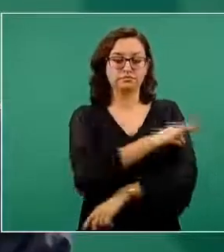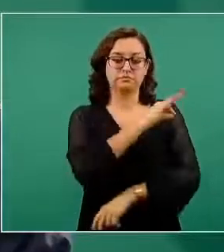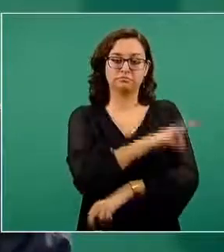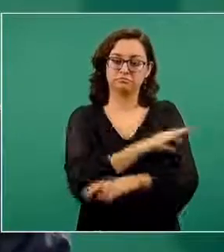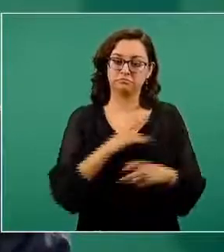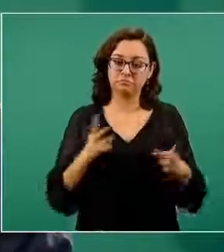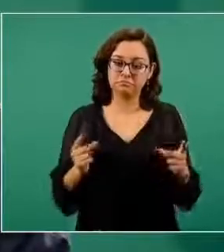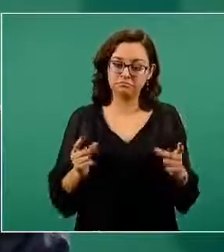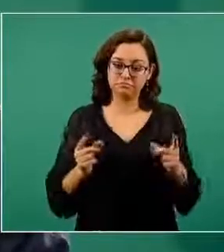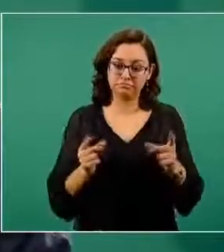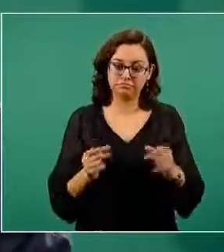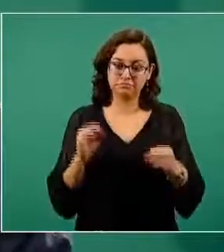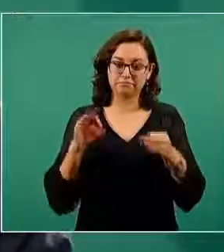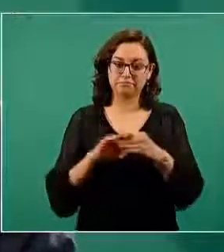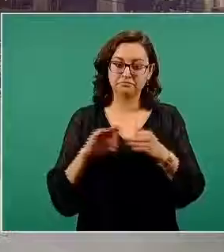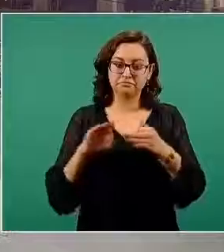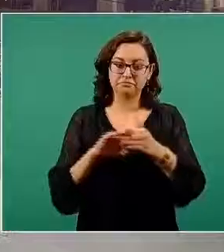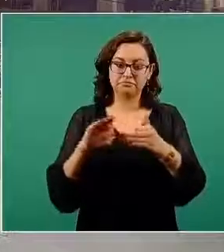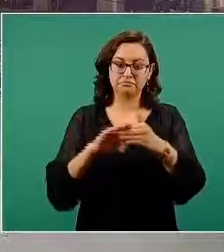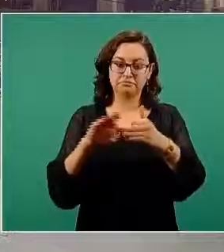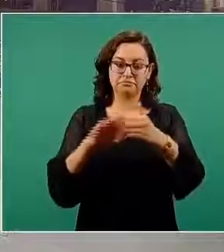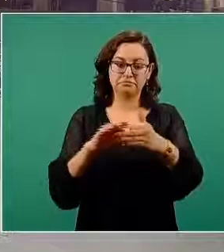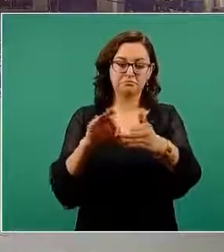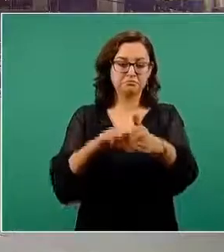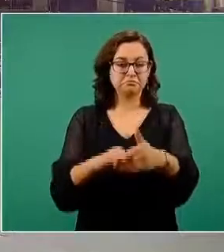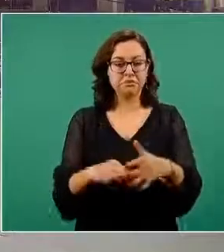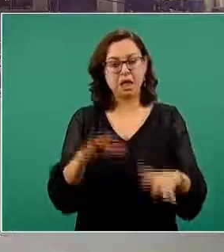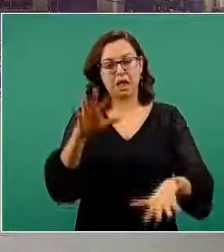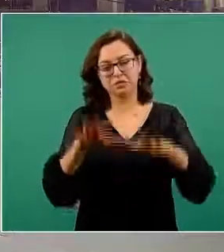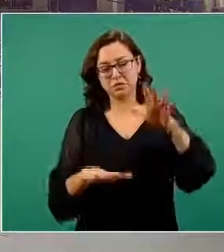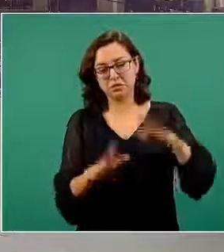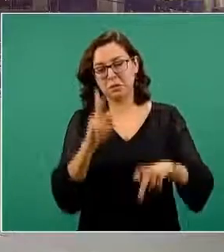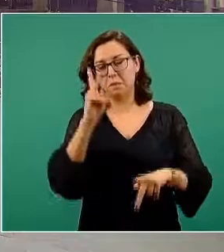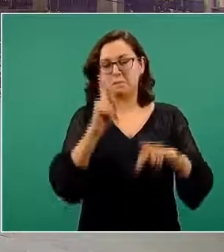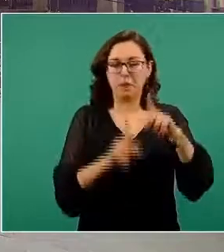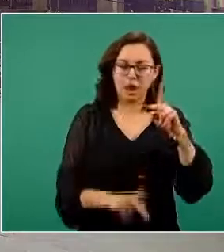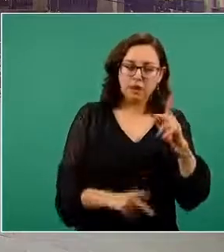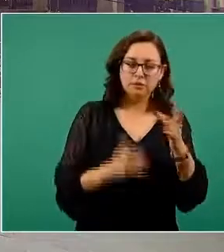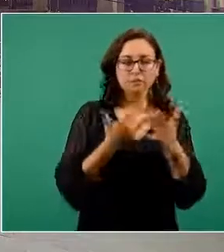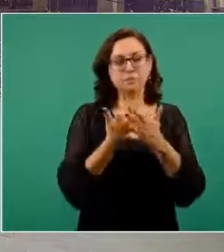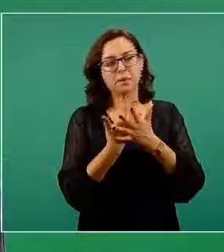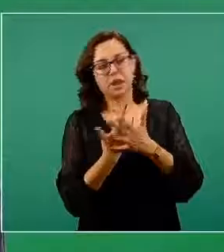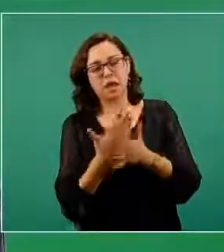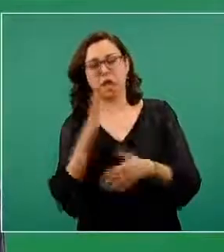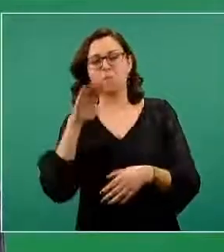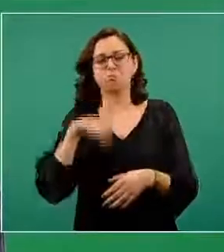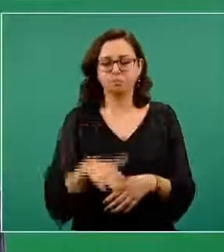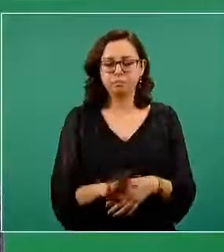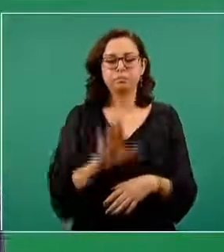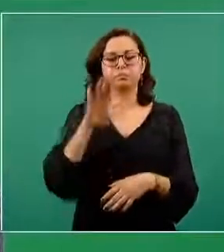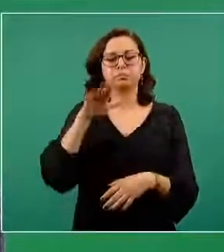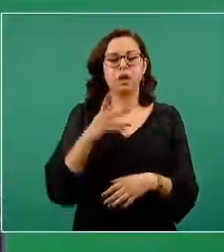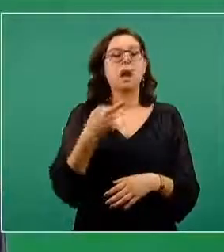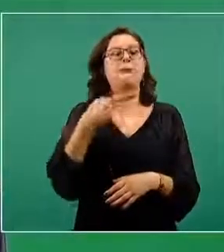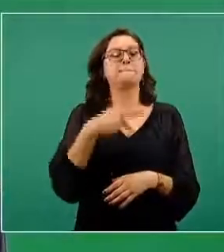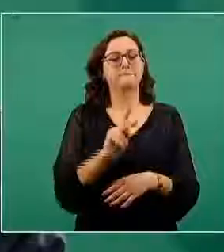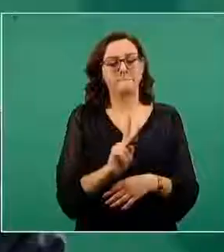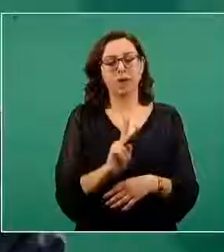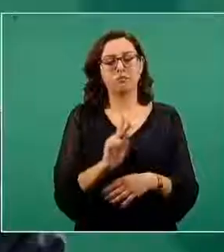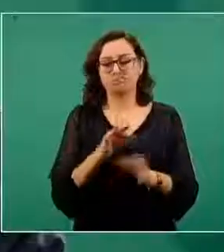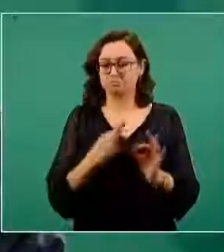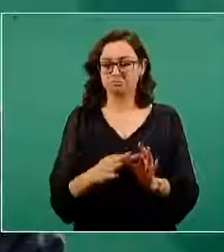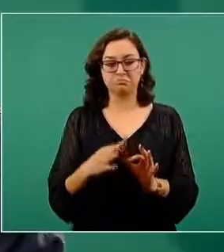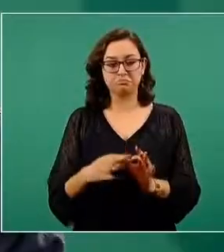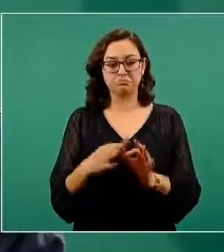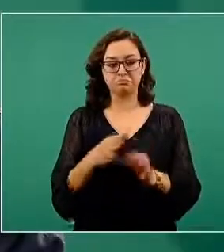de vacunación ininterrumpido, de repente con subidas y bajadas en la velocidad, pero ininterrumpido, de acuerdo a nuestro plan de